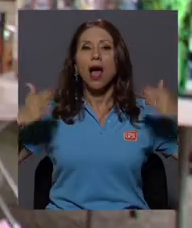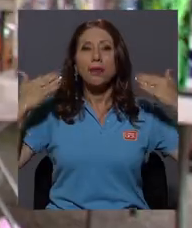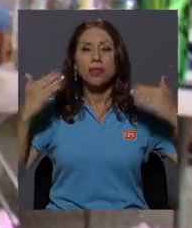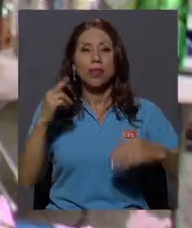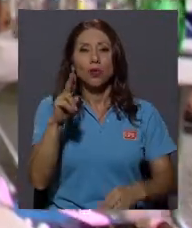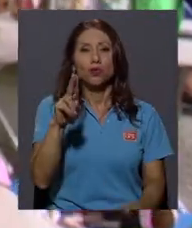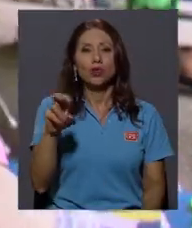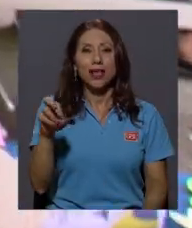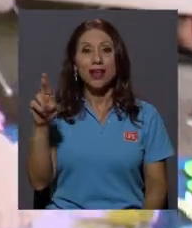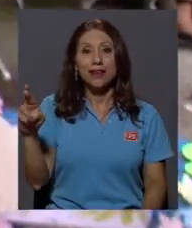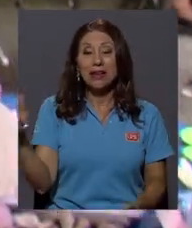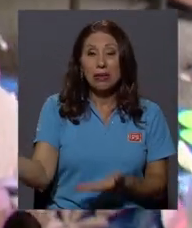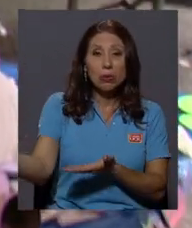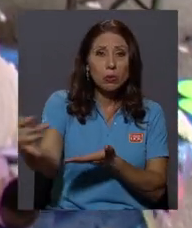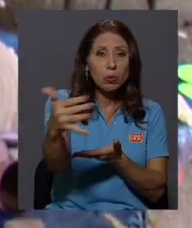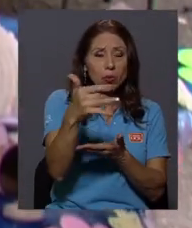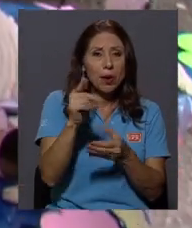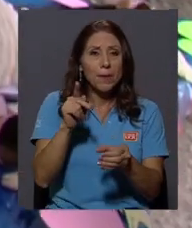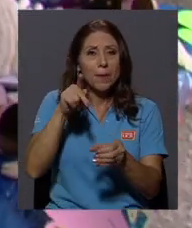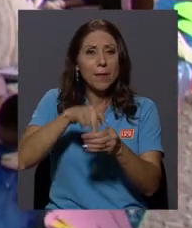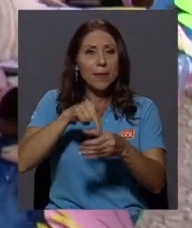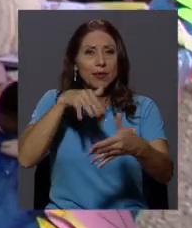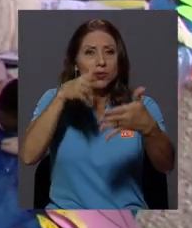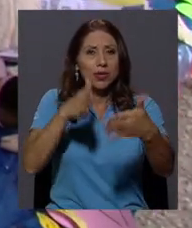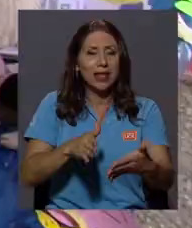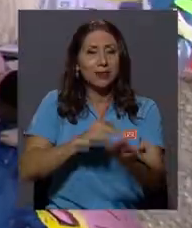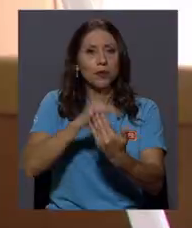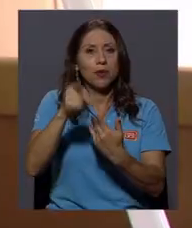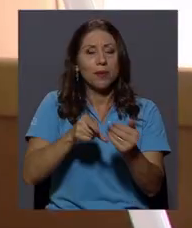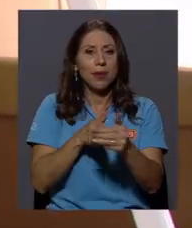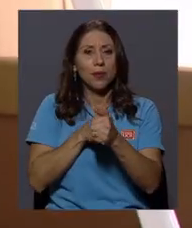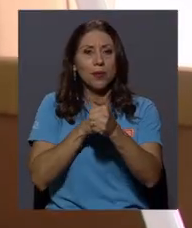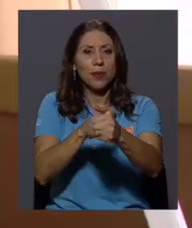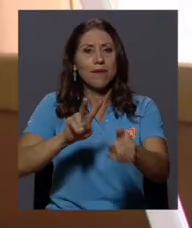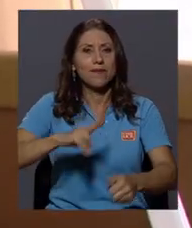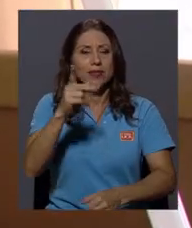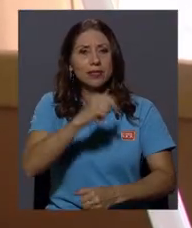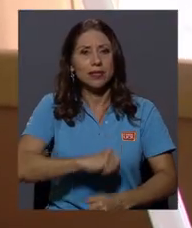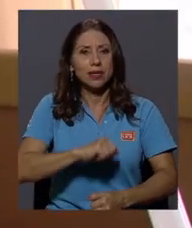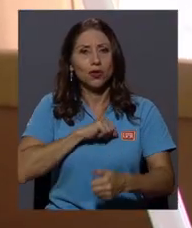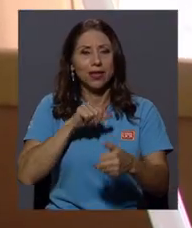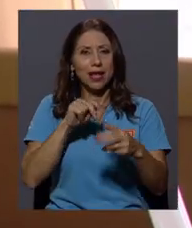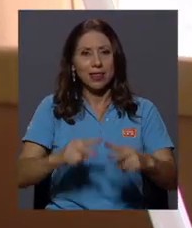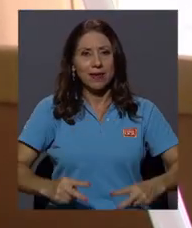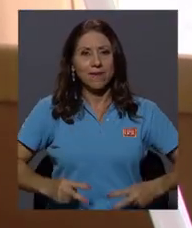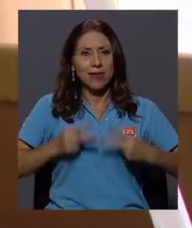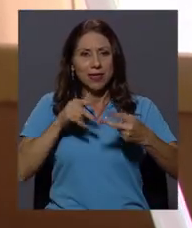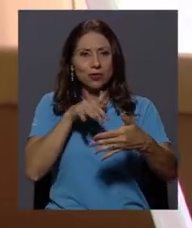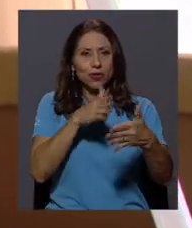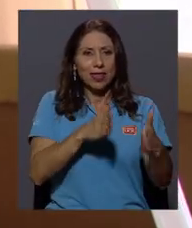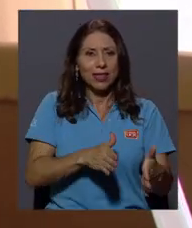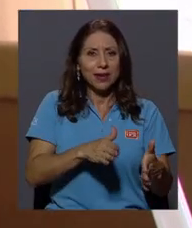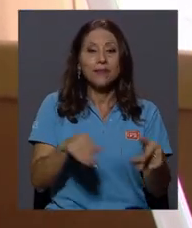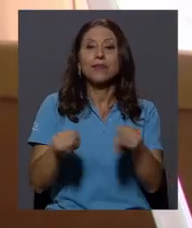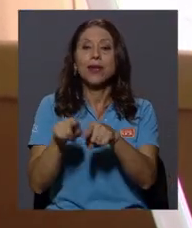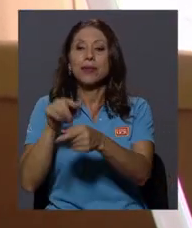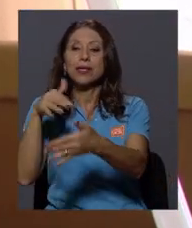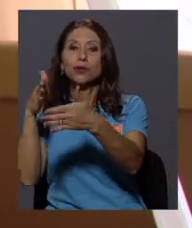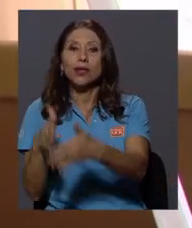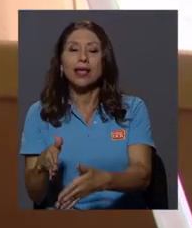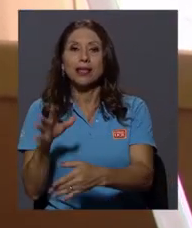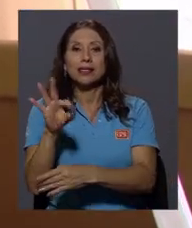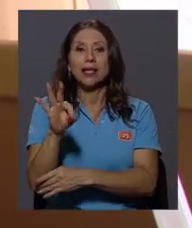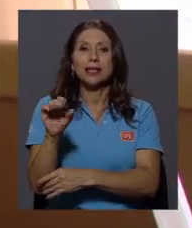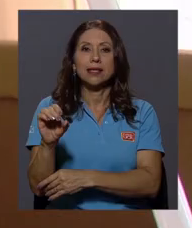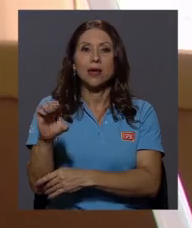la recolección participan los estudiantes del Programa de Liderazgo de la Vicerrectoría de Vida Estudiantil y los estudiantes del Trabajo